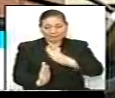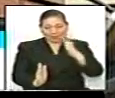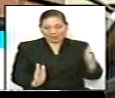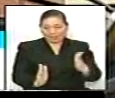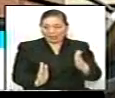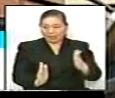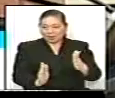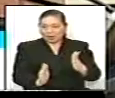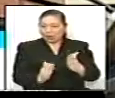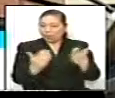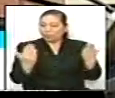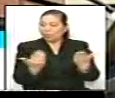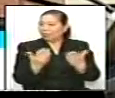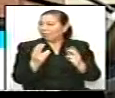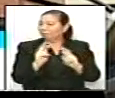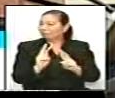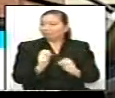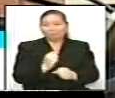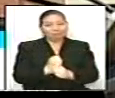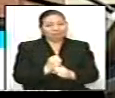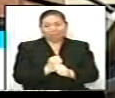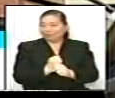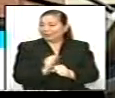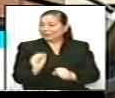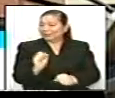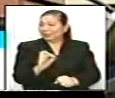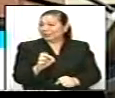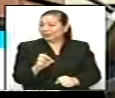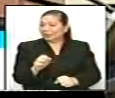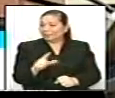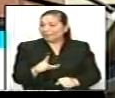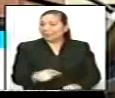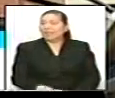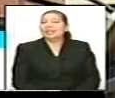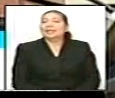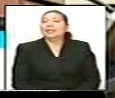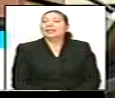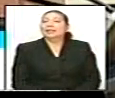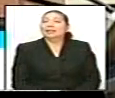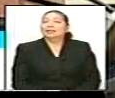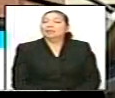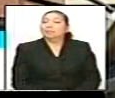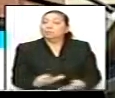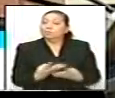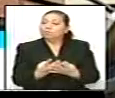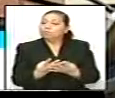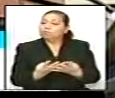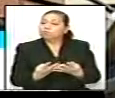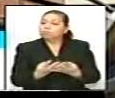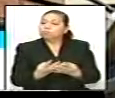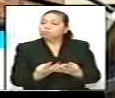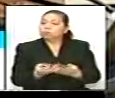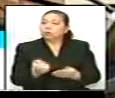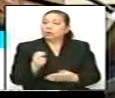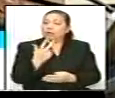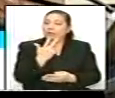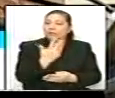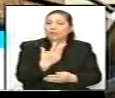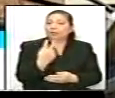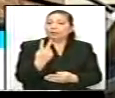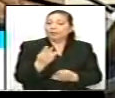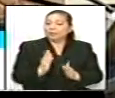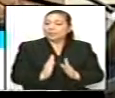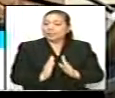En la margen izquierda, donde casi no se ve el trabajo de CEAPAL, también se puso el muro calado y se recuperaron 32